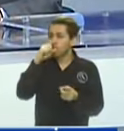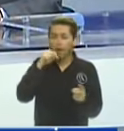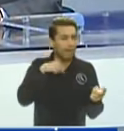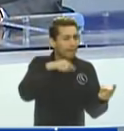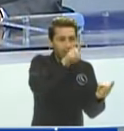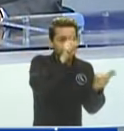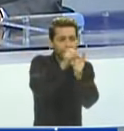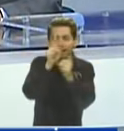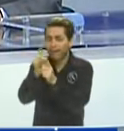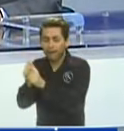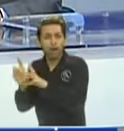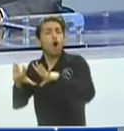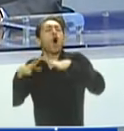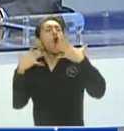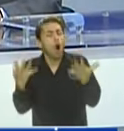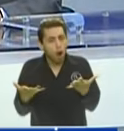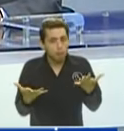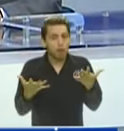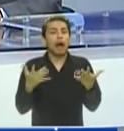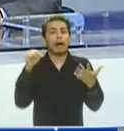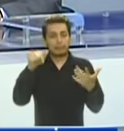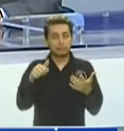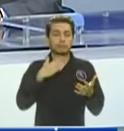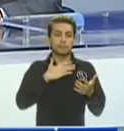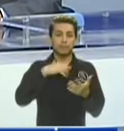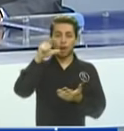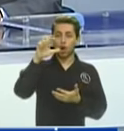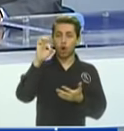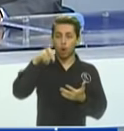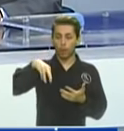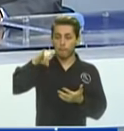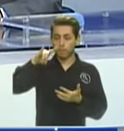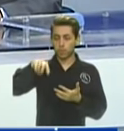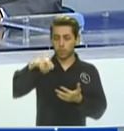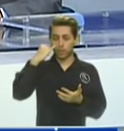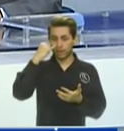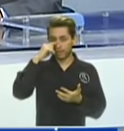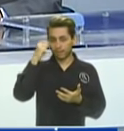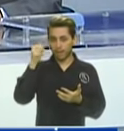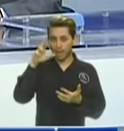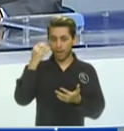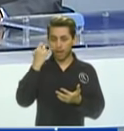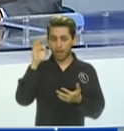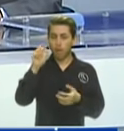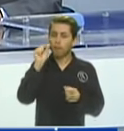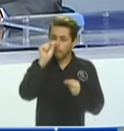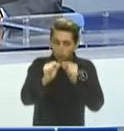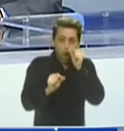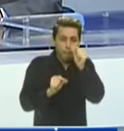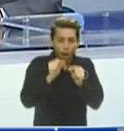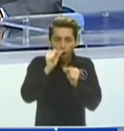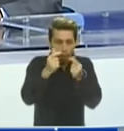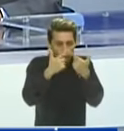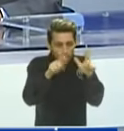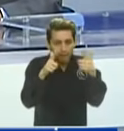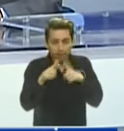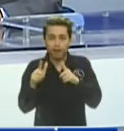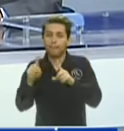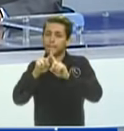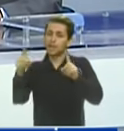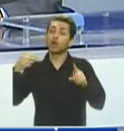perfil epidemiológico perfectamente detallado. Entonces, vamos a ir liberando las cosas, pero nos tenemos que acostumbrar a algo, Luis. Mire,